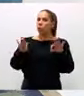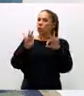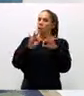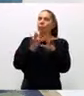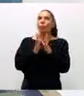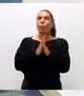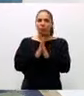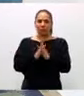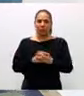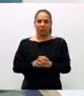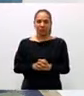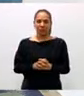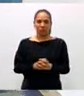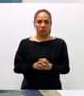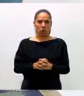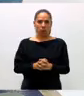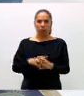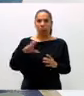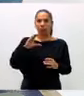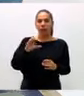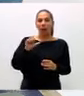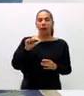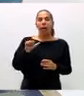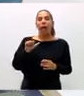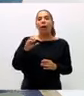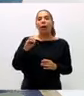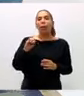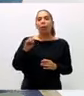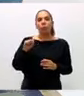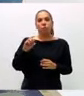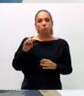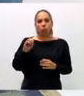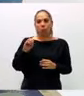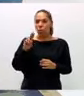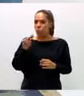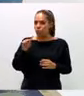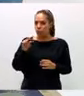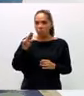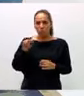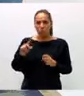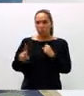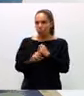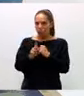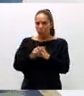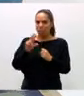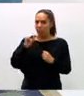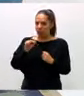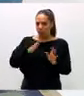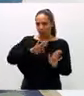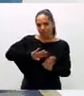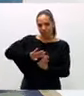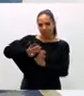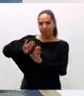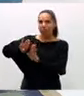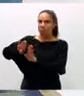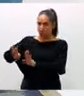puntualización nada más. El acoso no es un conflicto. Veamos el caso de la